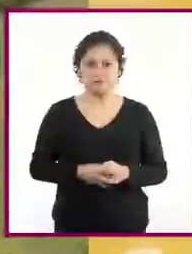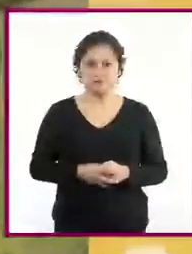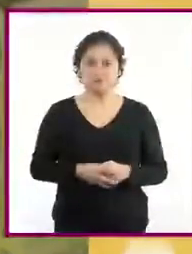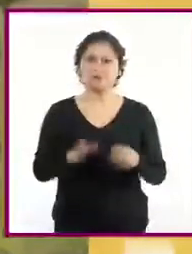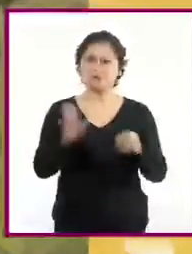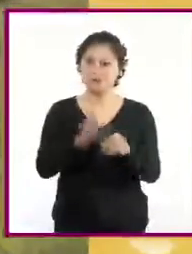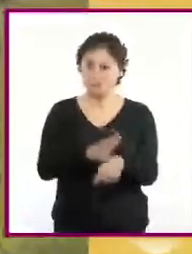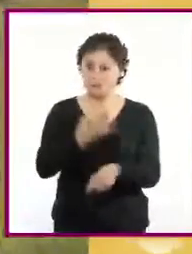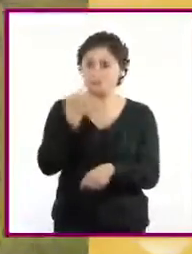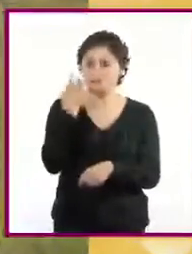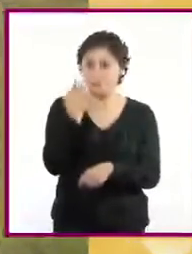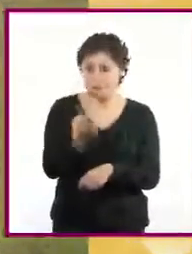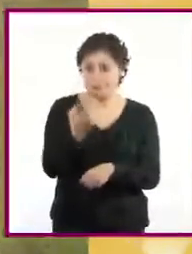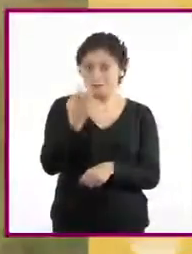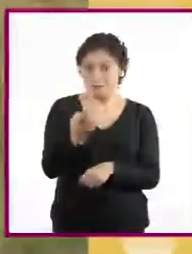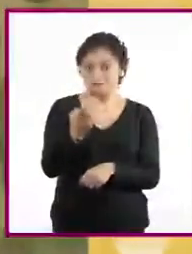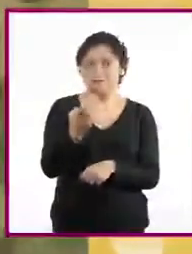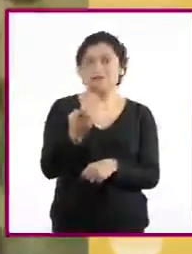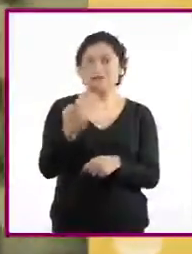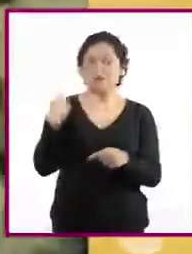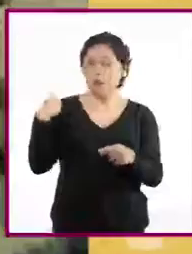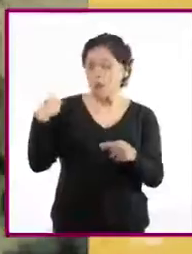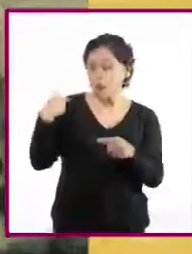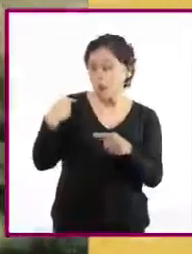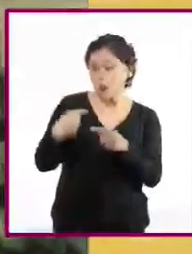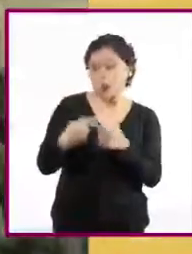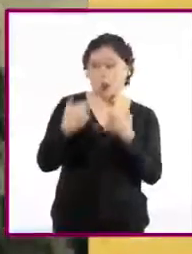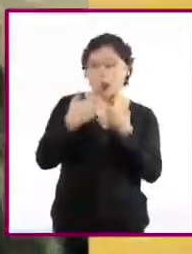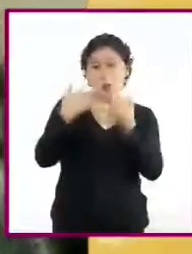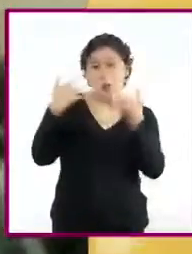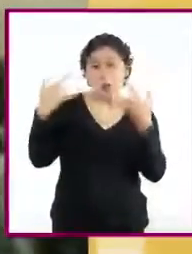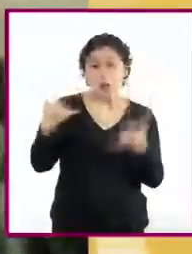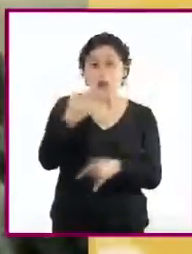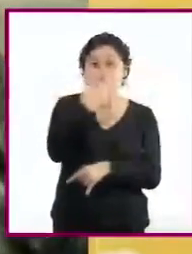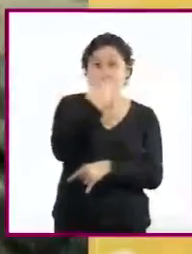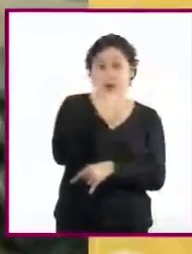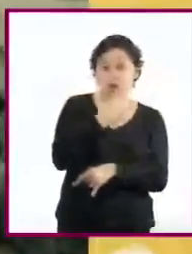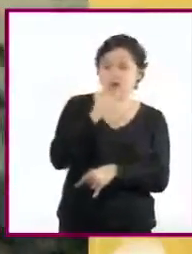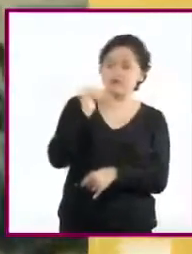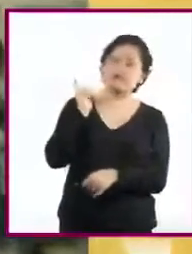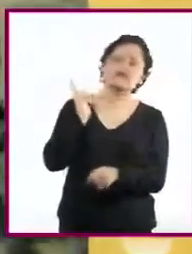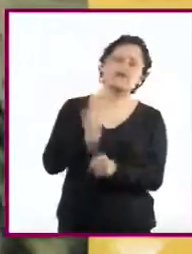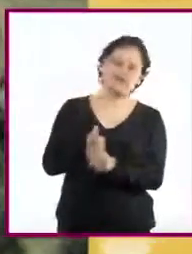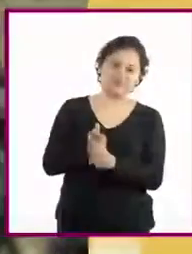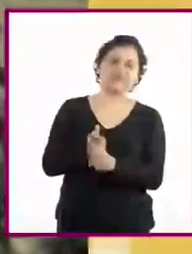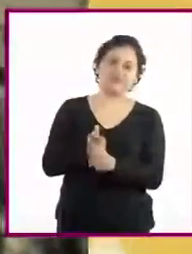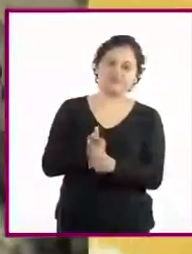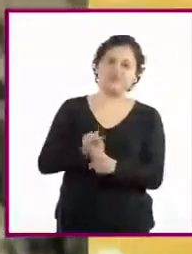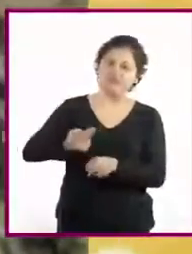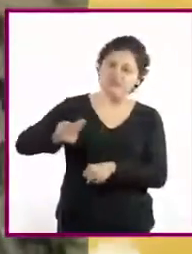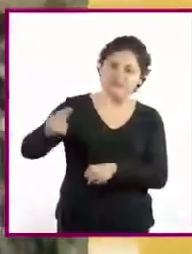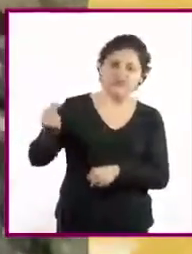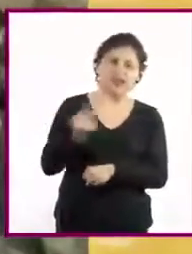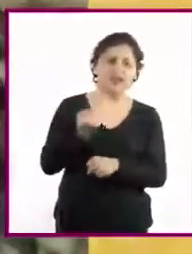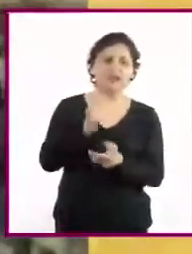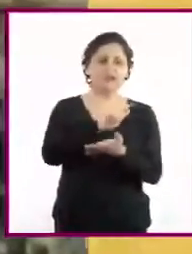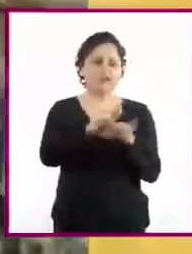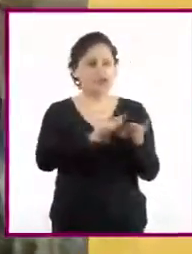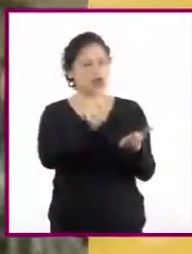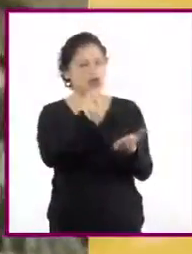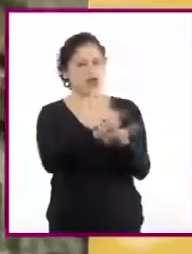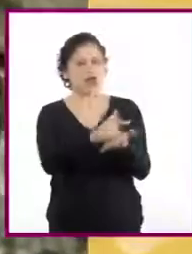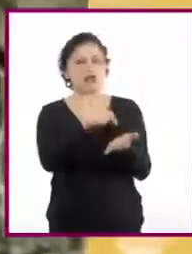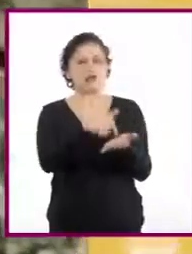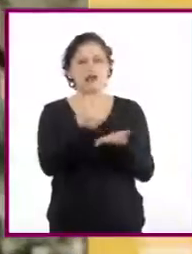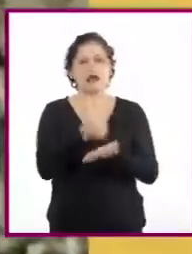Por eso, con el curso de la historia, el hombre ha comprobado que es necesario crear una serie de leyes que le